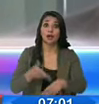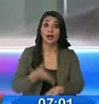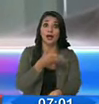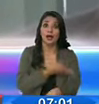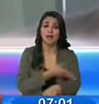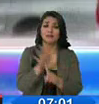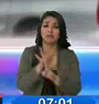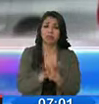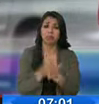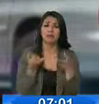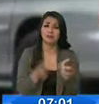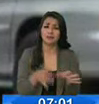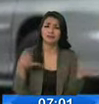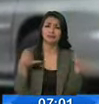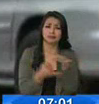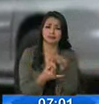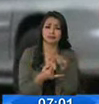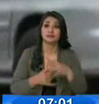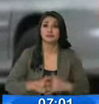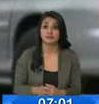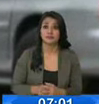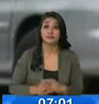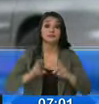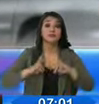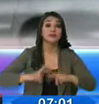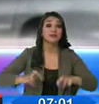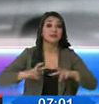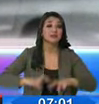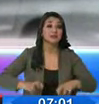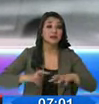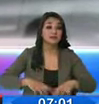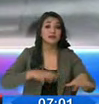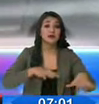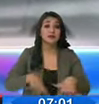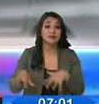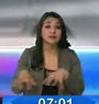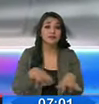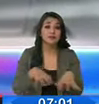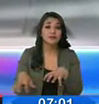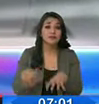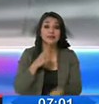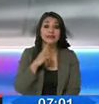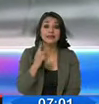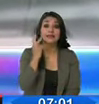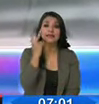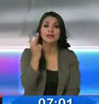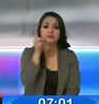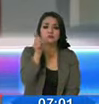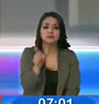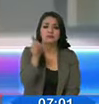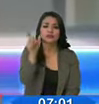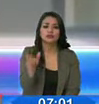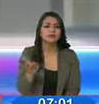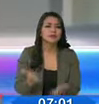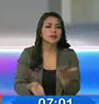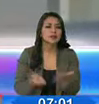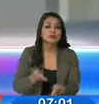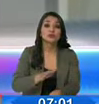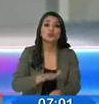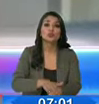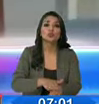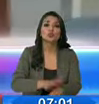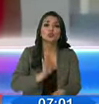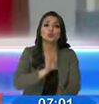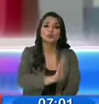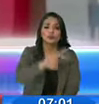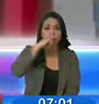abuso sexual. En primera instancia, las investigaciones y diligencias identificaron a 3 personas supuestamente implicadas en el hecho,